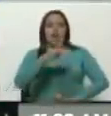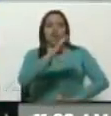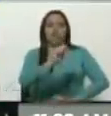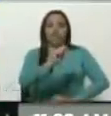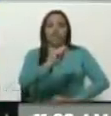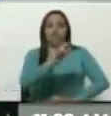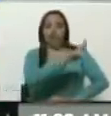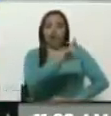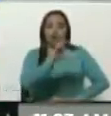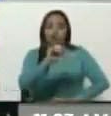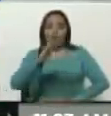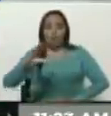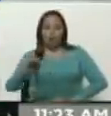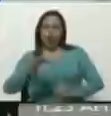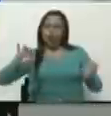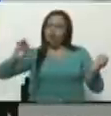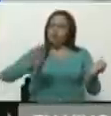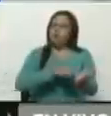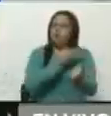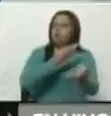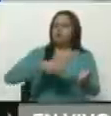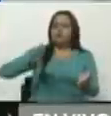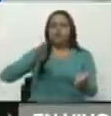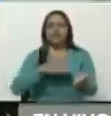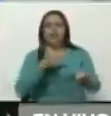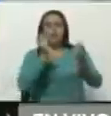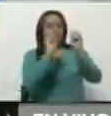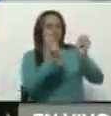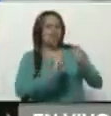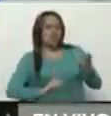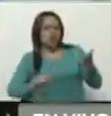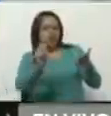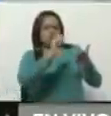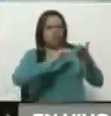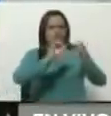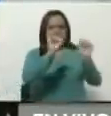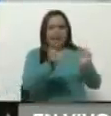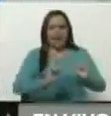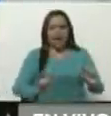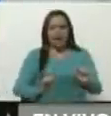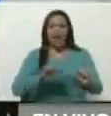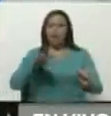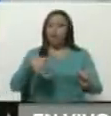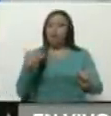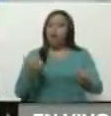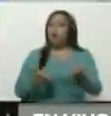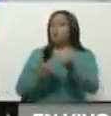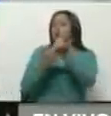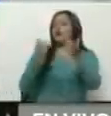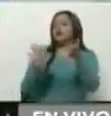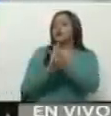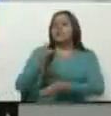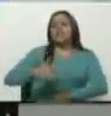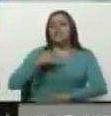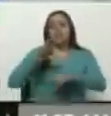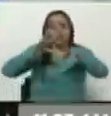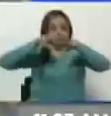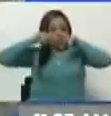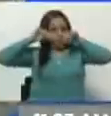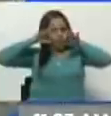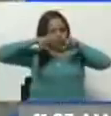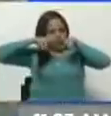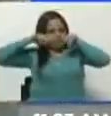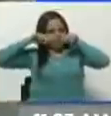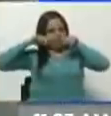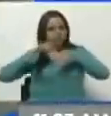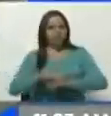es una maravilla, música barroca, pintura barroca, etcétera, para convencer por los sentidos, ya que no